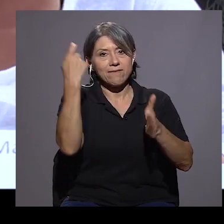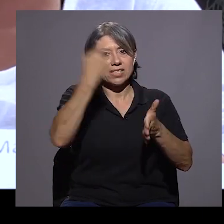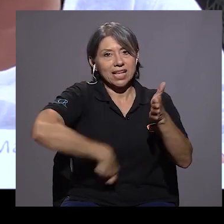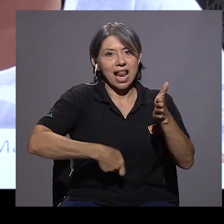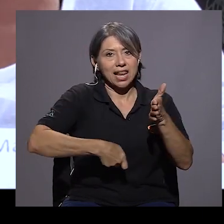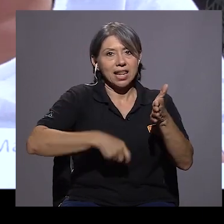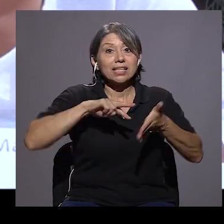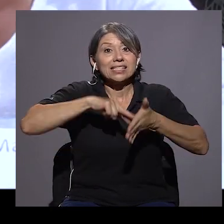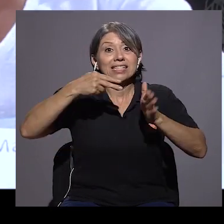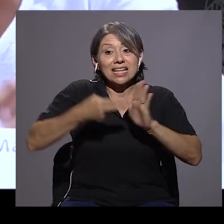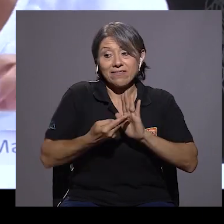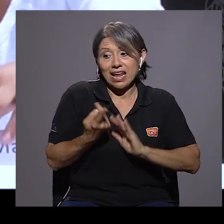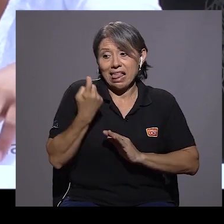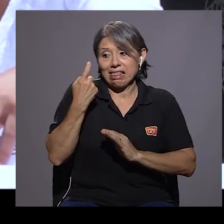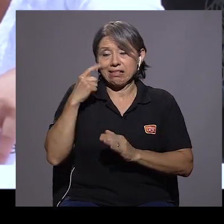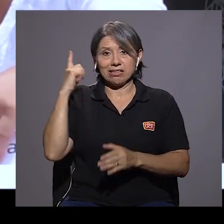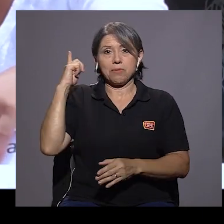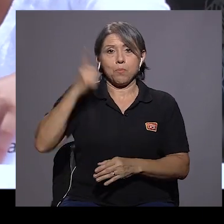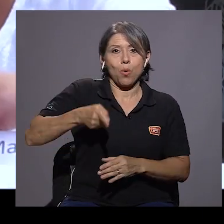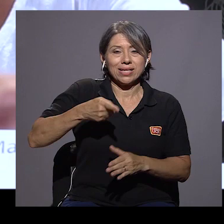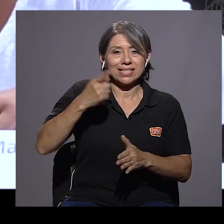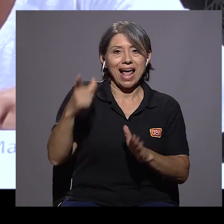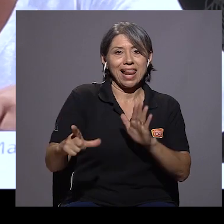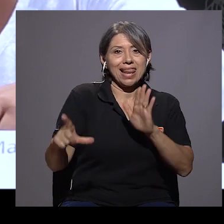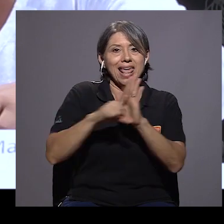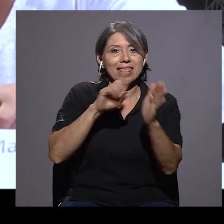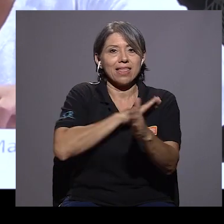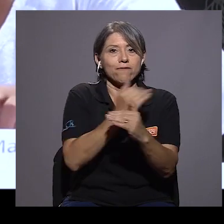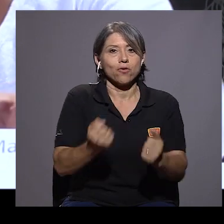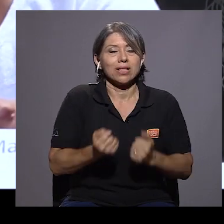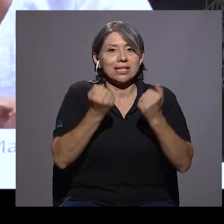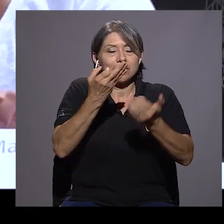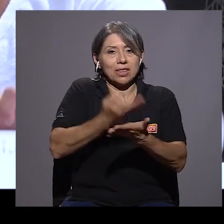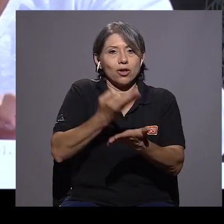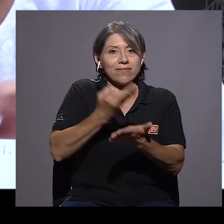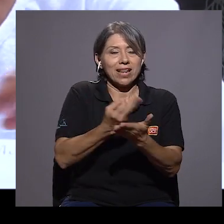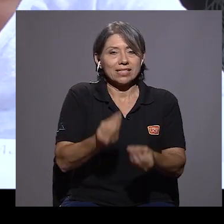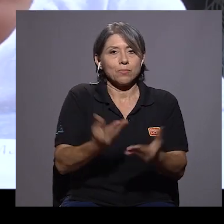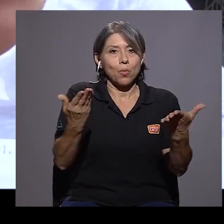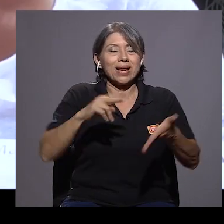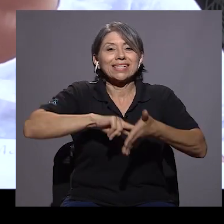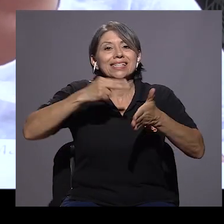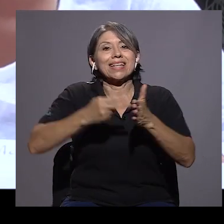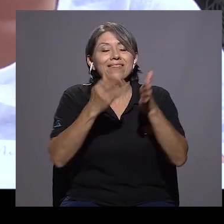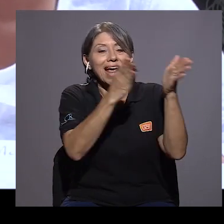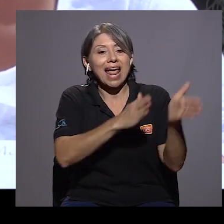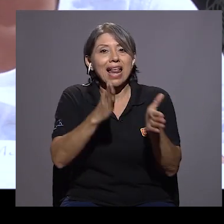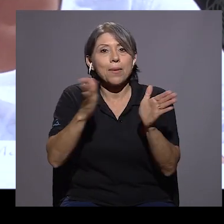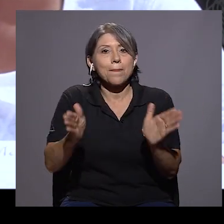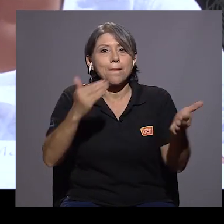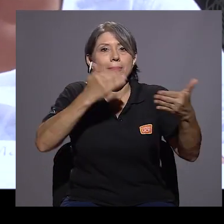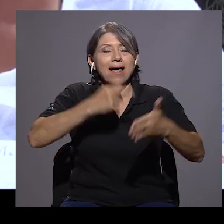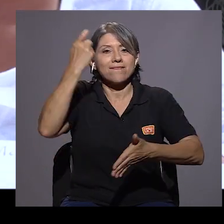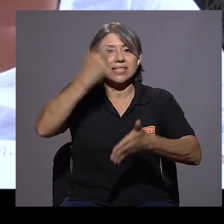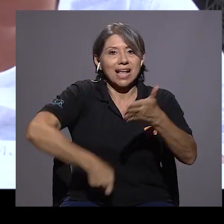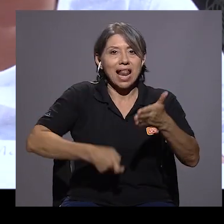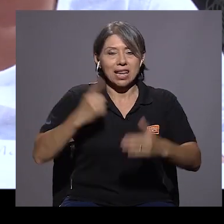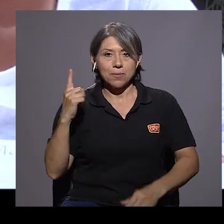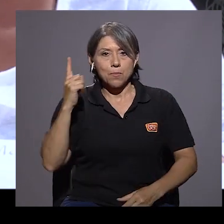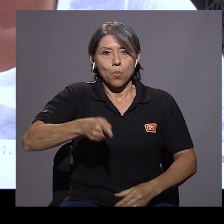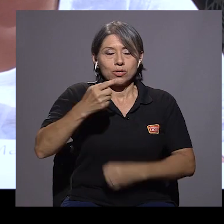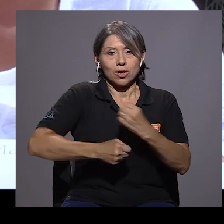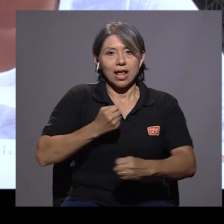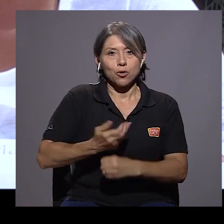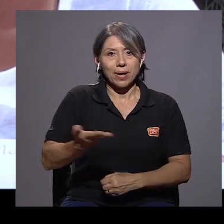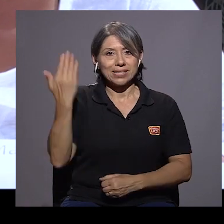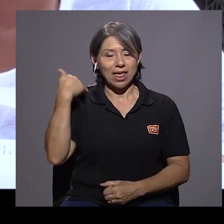es decir, que se enmarcan dentro de la recién impuesta Ley de Fortalecimiento de las Finanzas Públicas, es decir, el plan fiscal, el